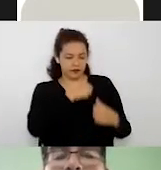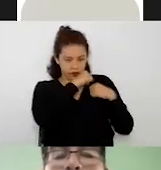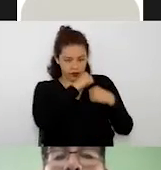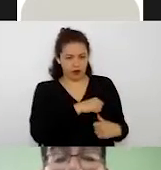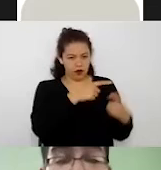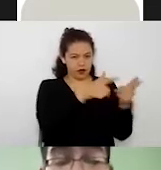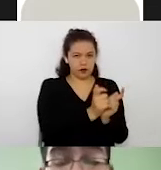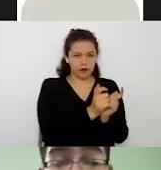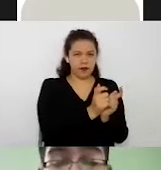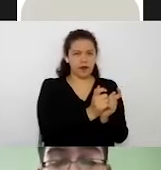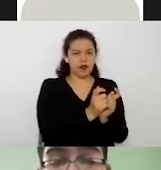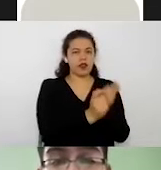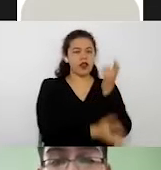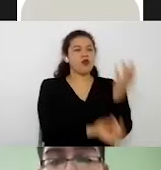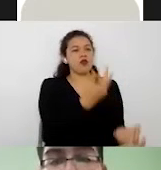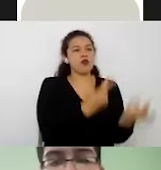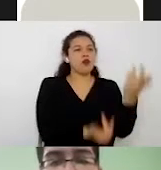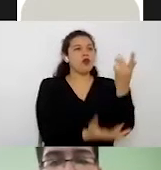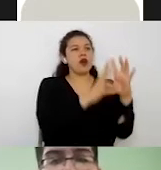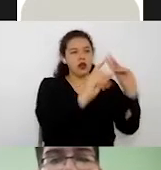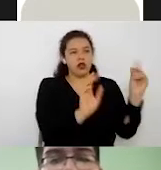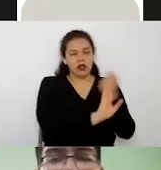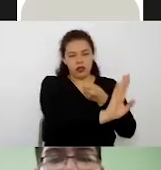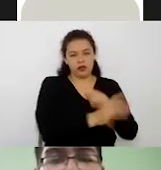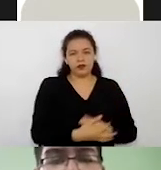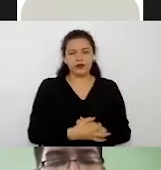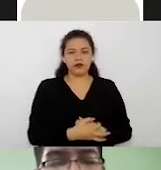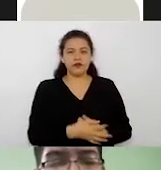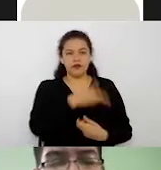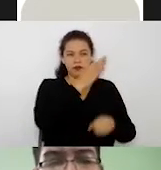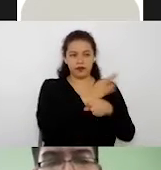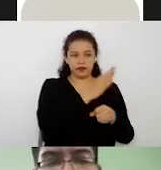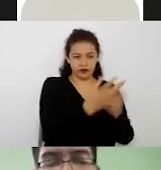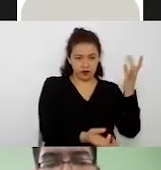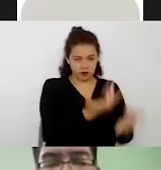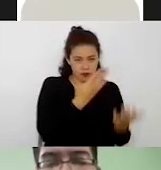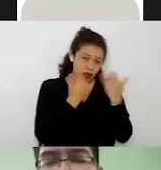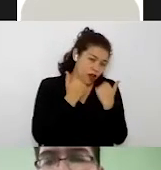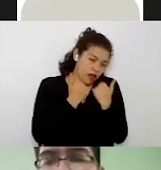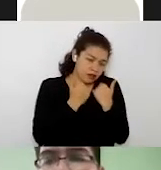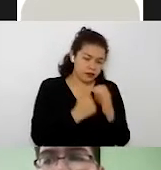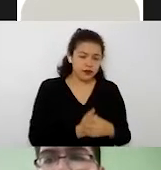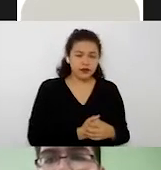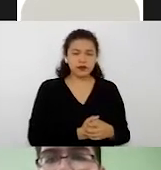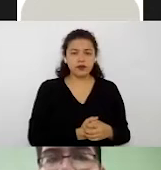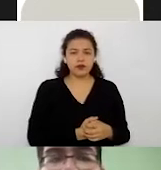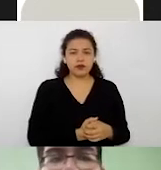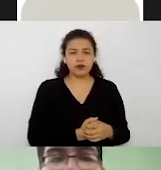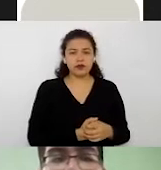de prevención y combate de incendios. Y ahorita pues no hay un incendio. Hubo